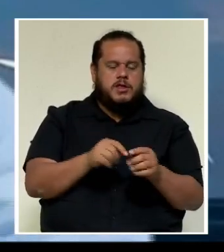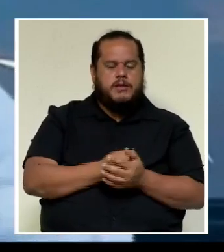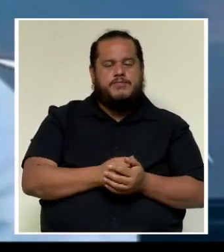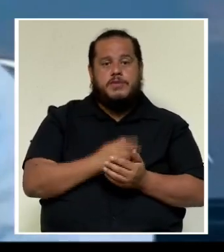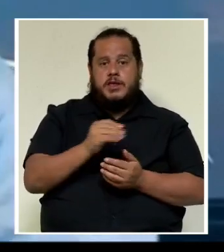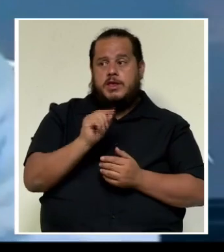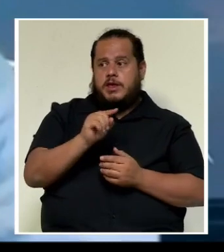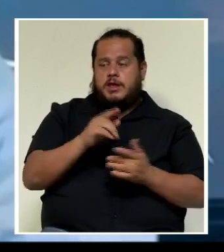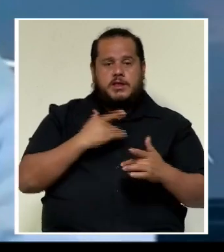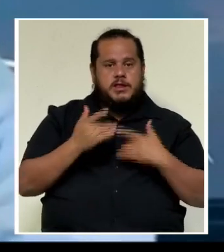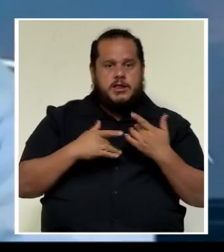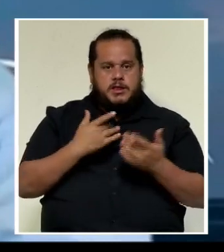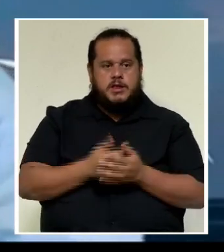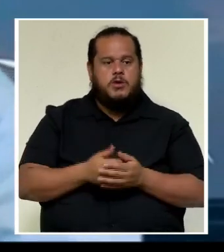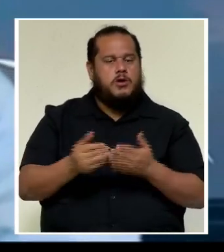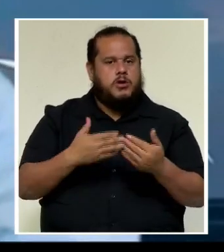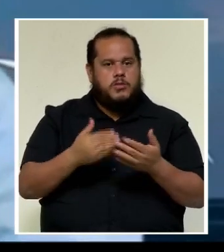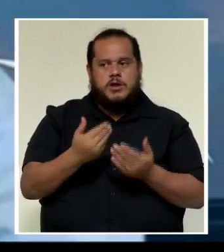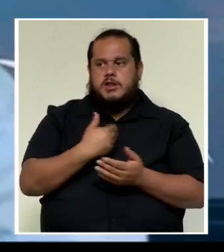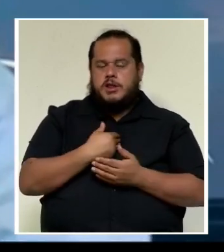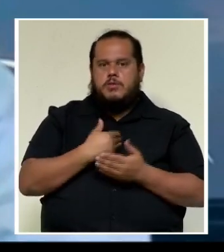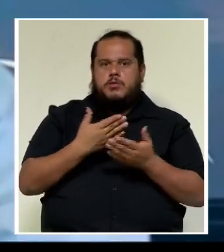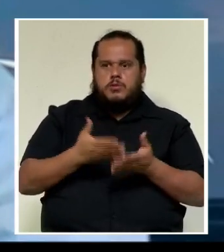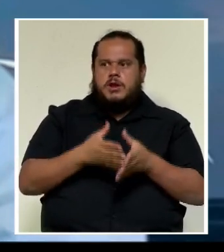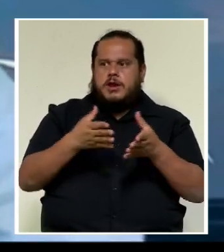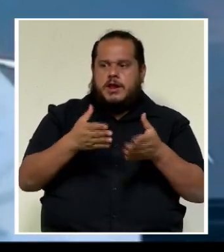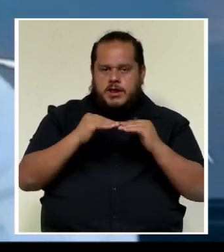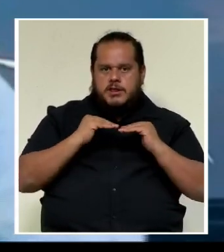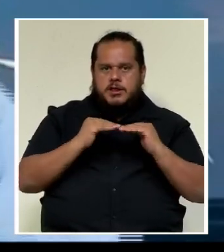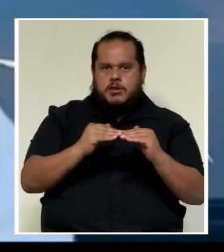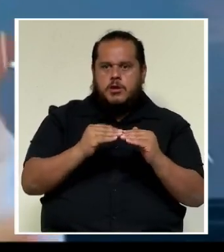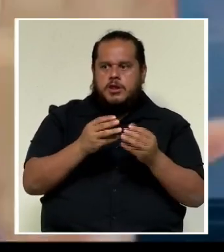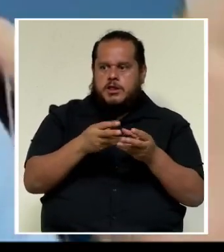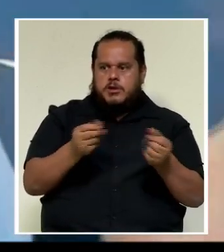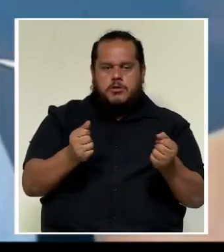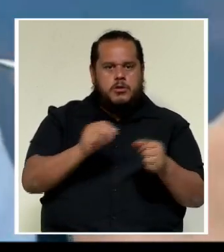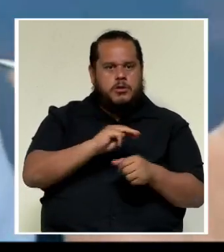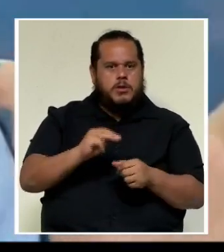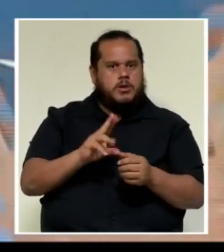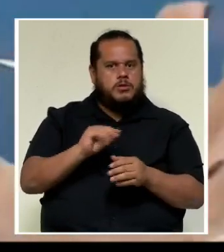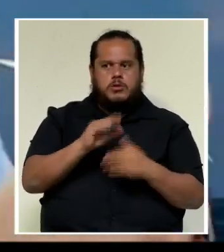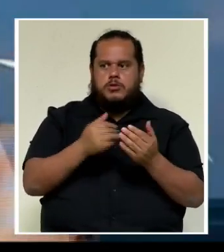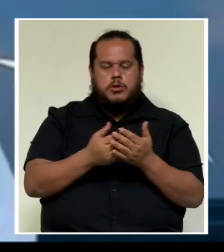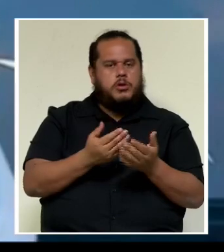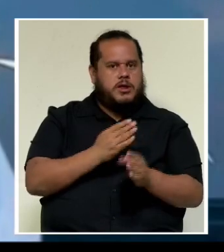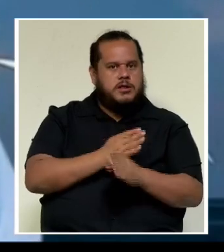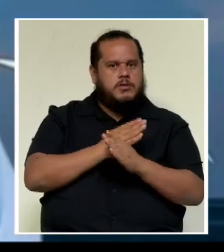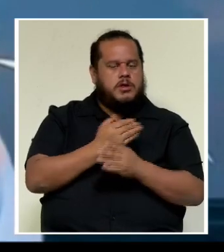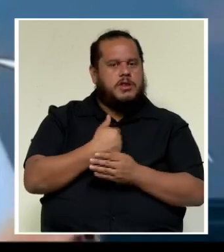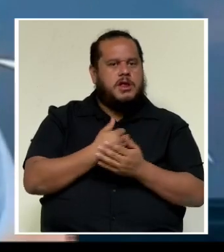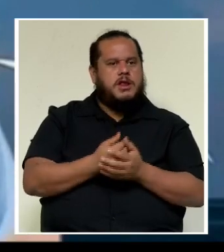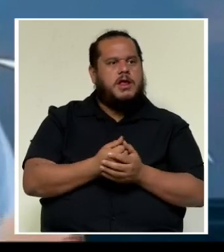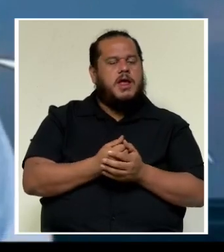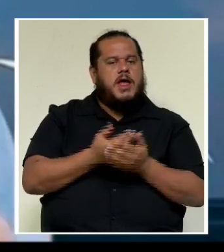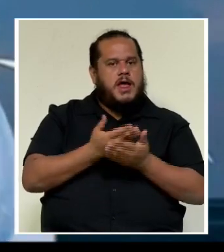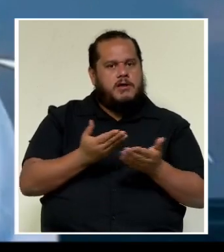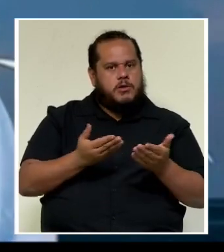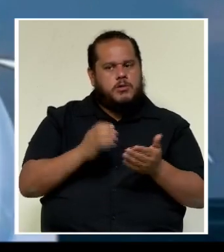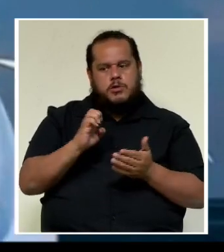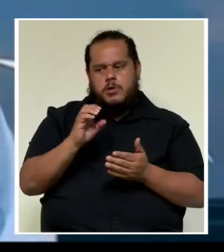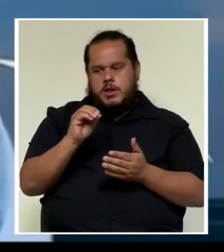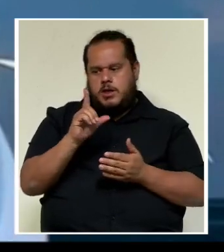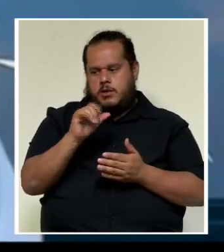Y en ese sentido, a pesar de que tenemos una gran extensión de territorio marino, no toda esa extensión tiene el recurso